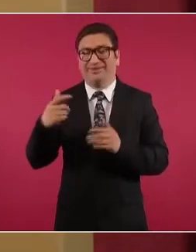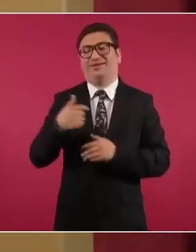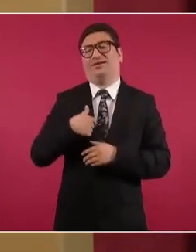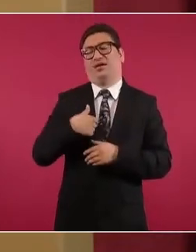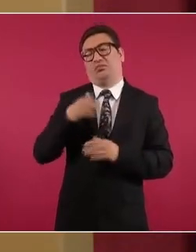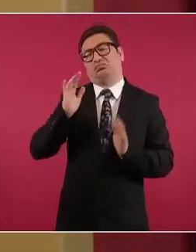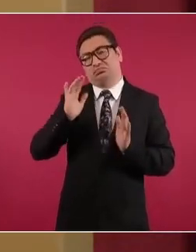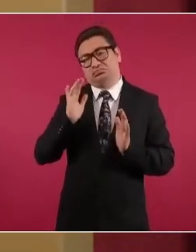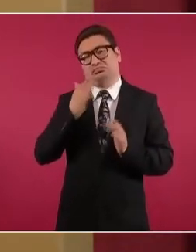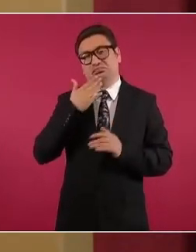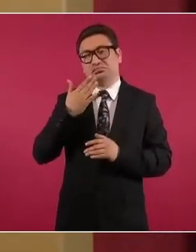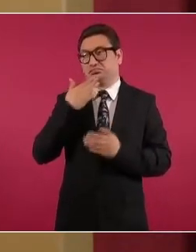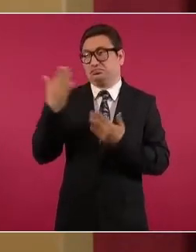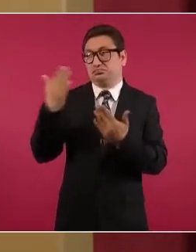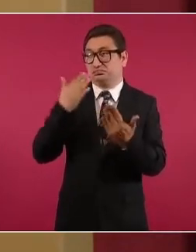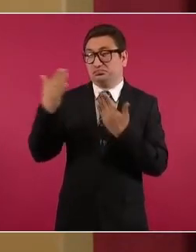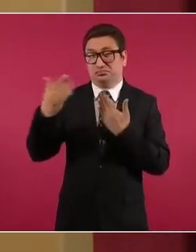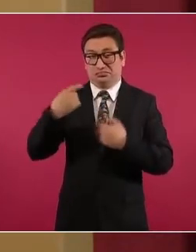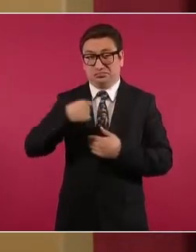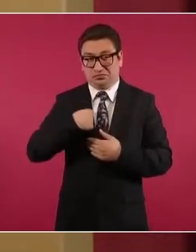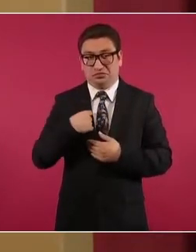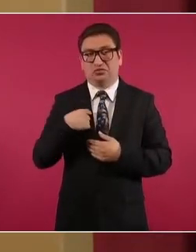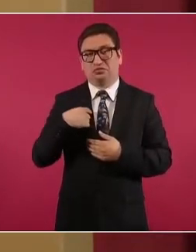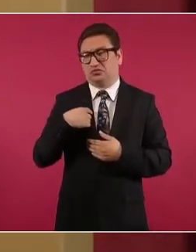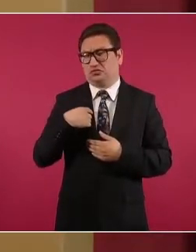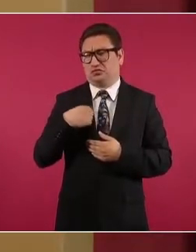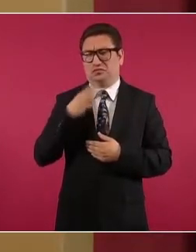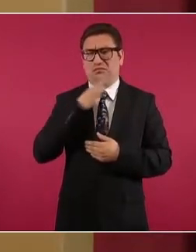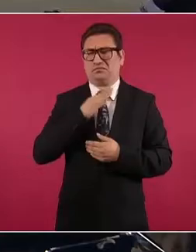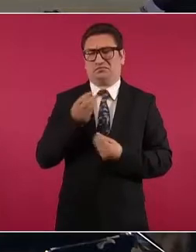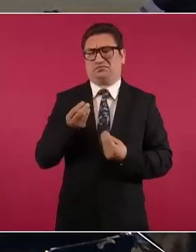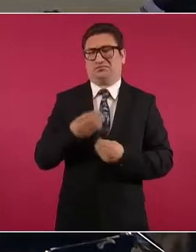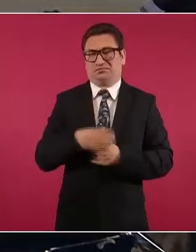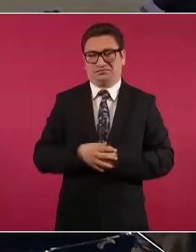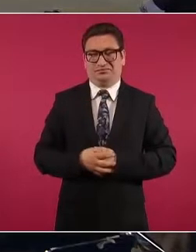Bolívar, pues no estoy tan mal.